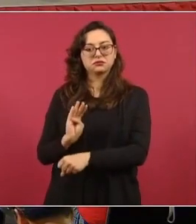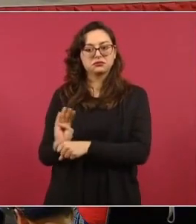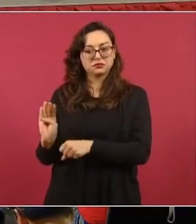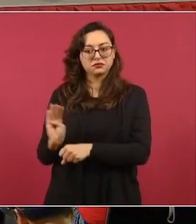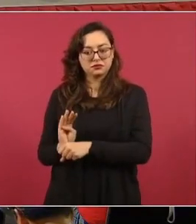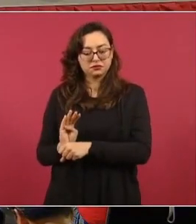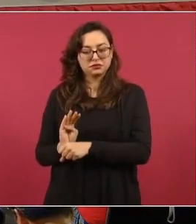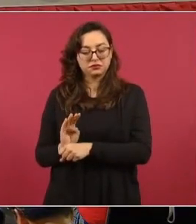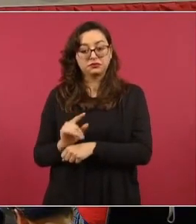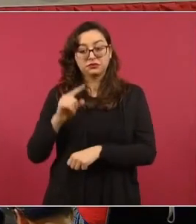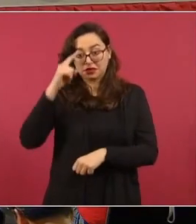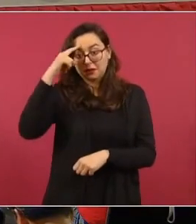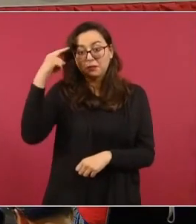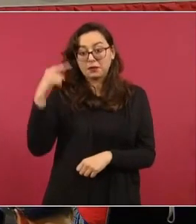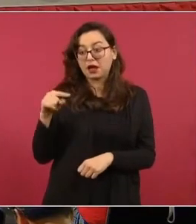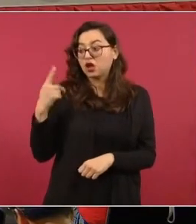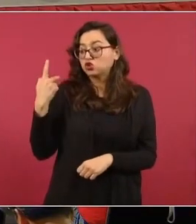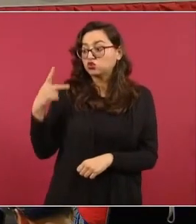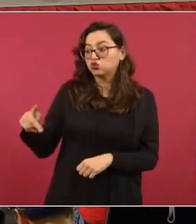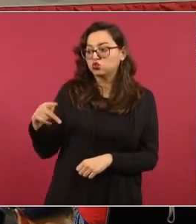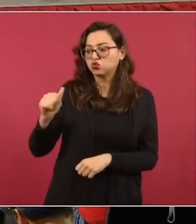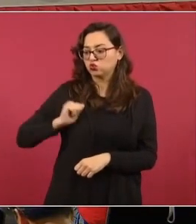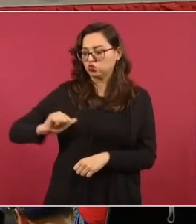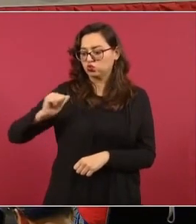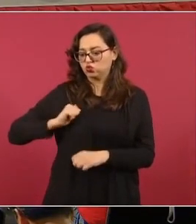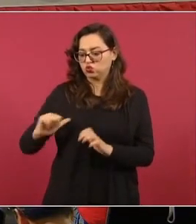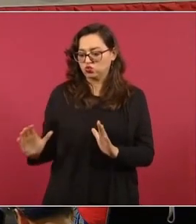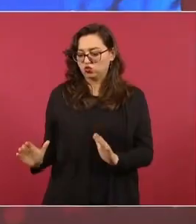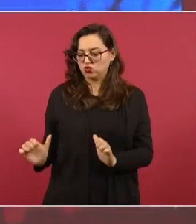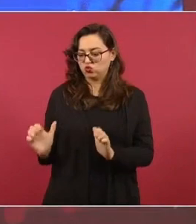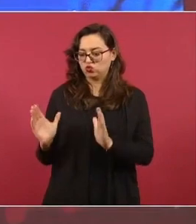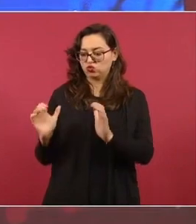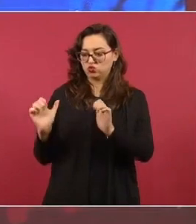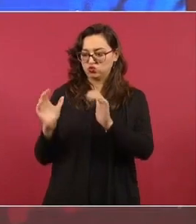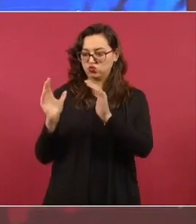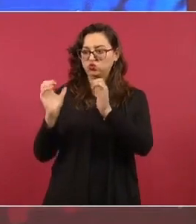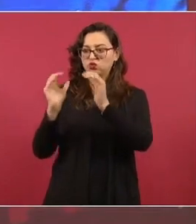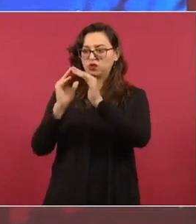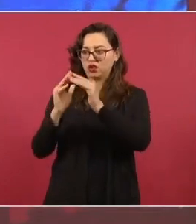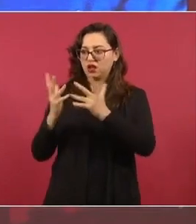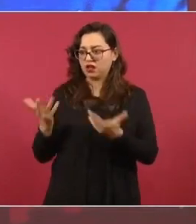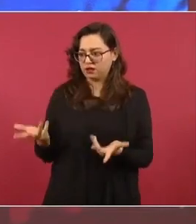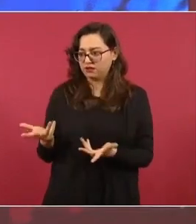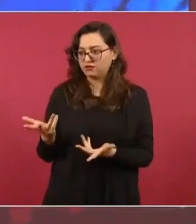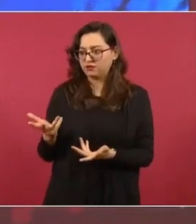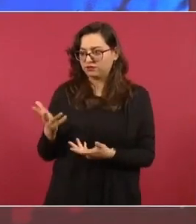exactamente en el mirador que está a 3, 4 kilómetros de la línea,